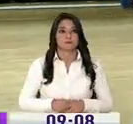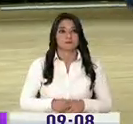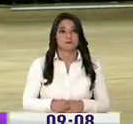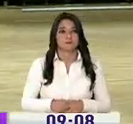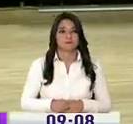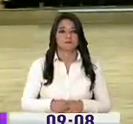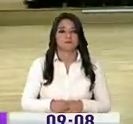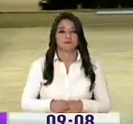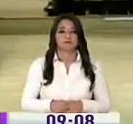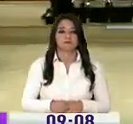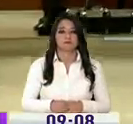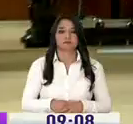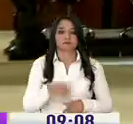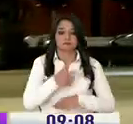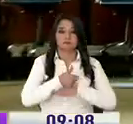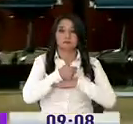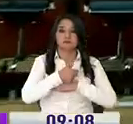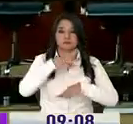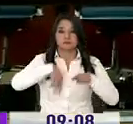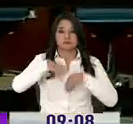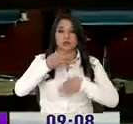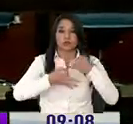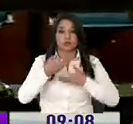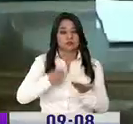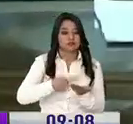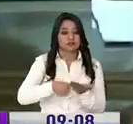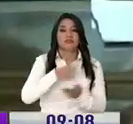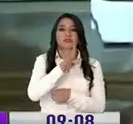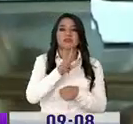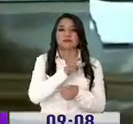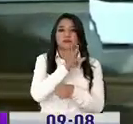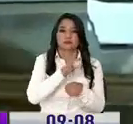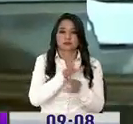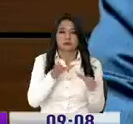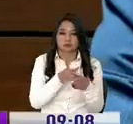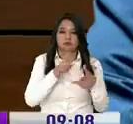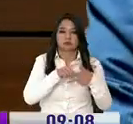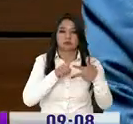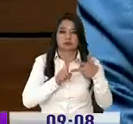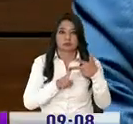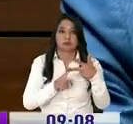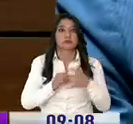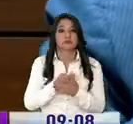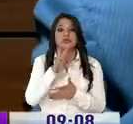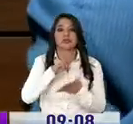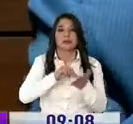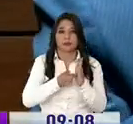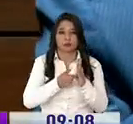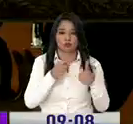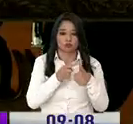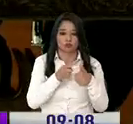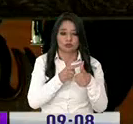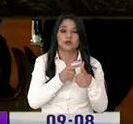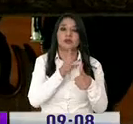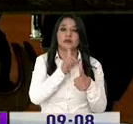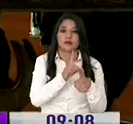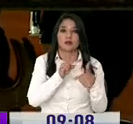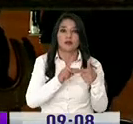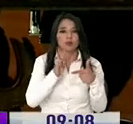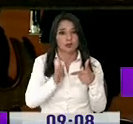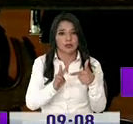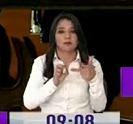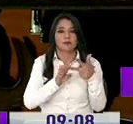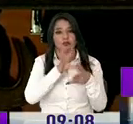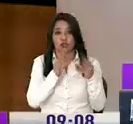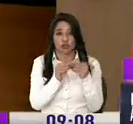menos de media hora le tomó a un tribunal de la Corte Nacional de Justicia, integrada por los jueces Marcos Rodríguez como ponente, Daniela Camacho y